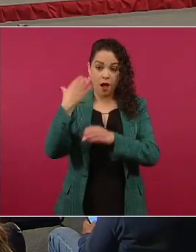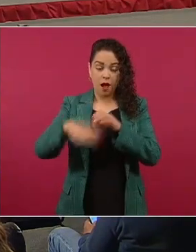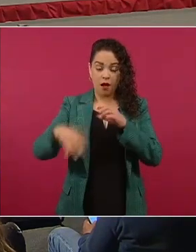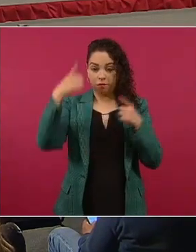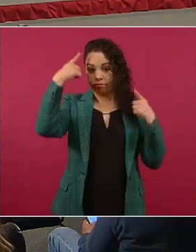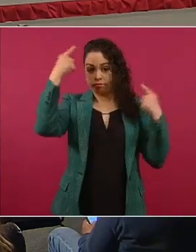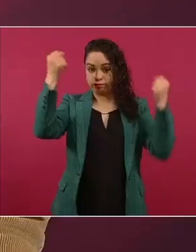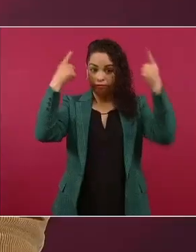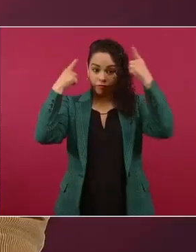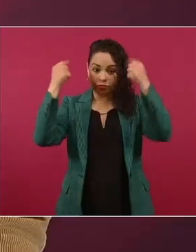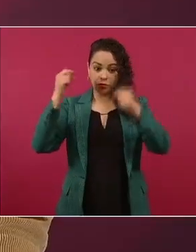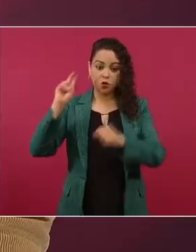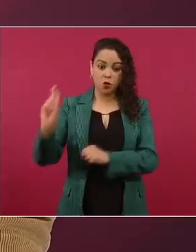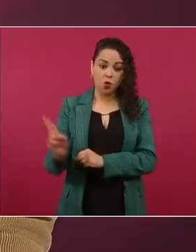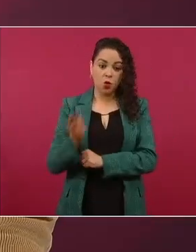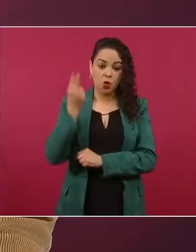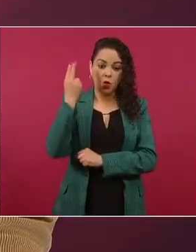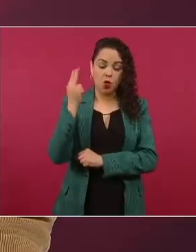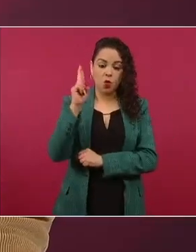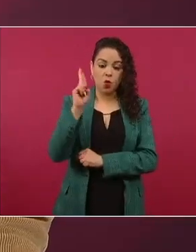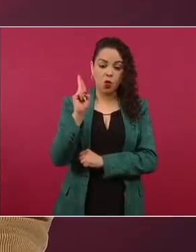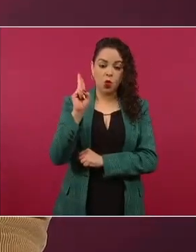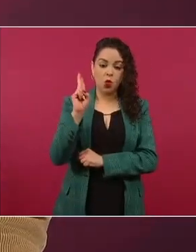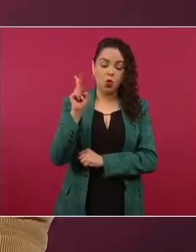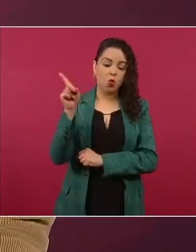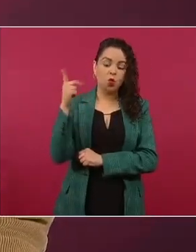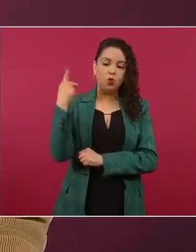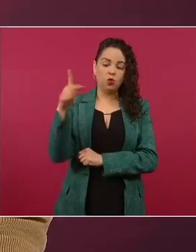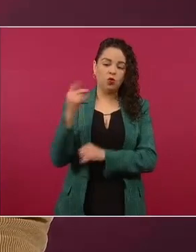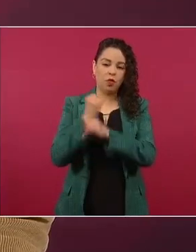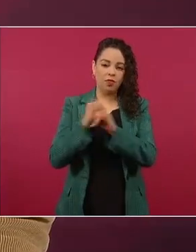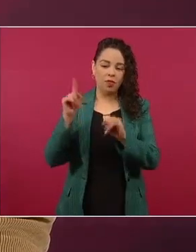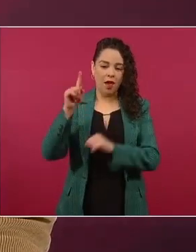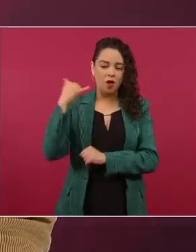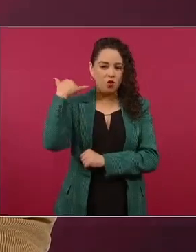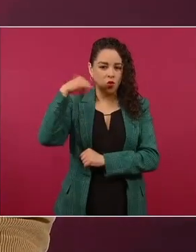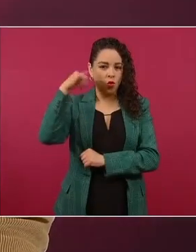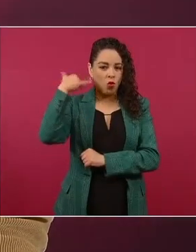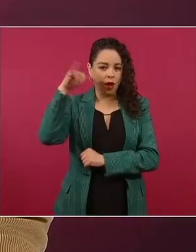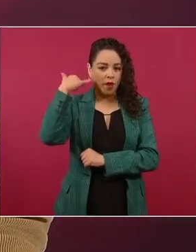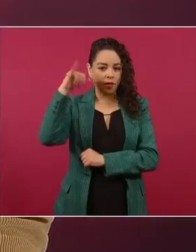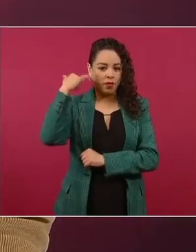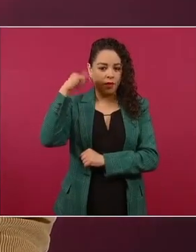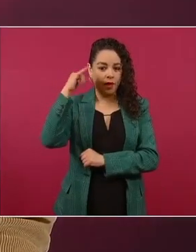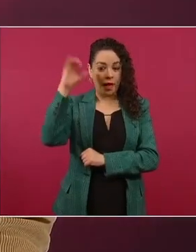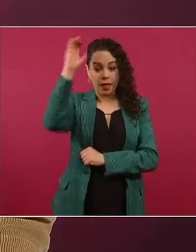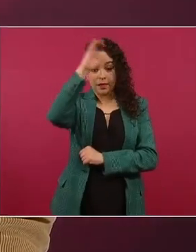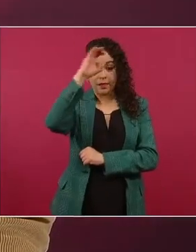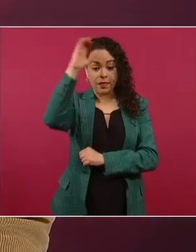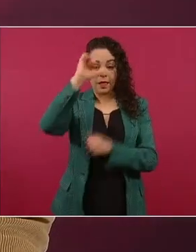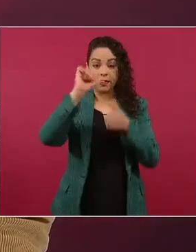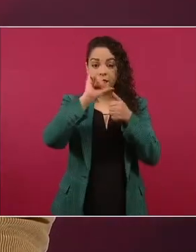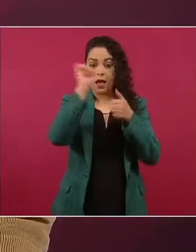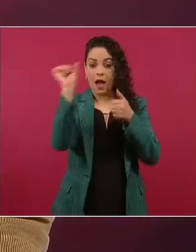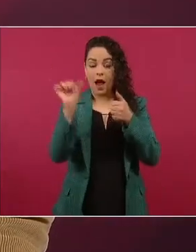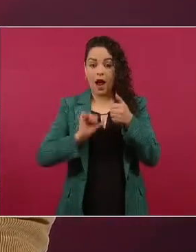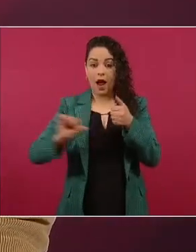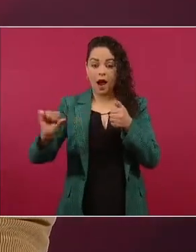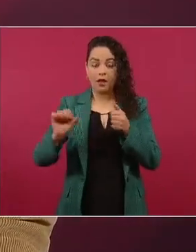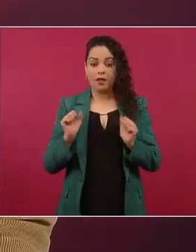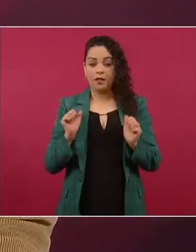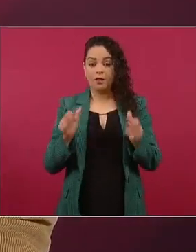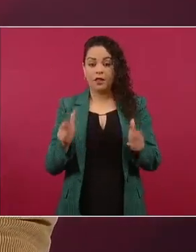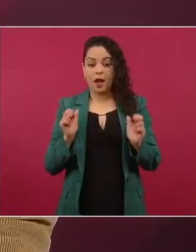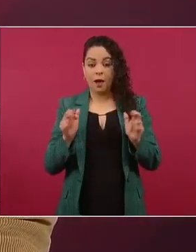la Universidad Autónoma de Yucatán, de la Universidad de Ciencias y Artes de Chiapas, UNICACH,